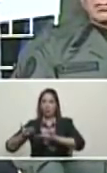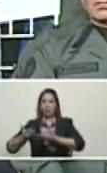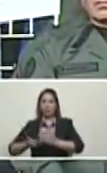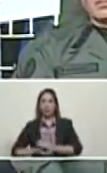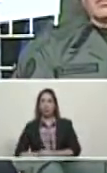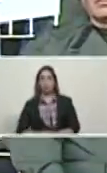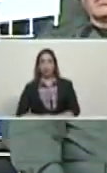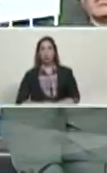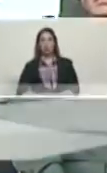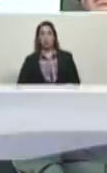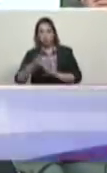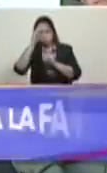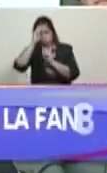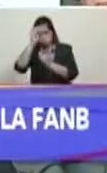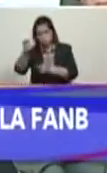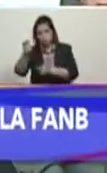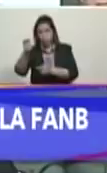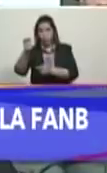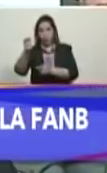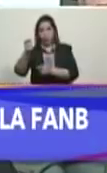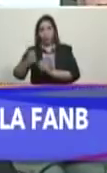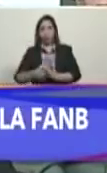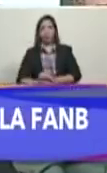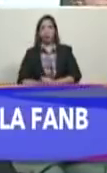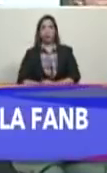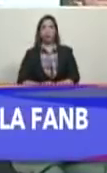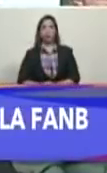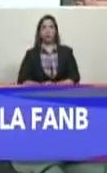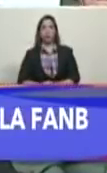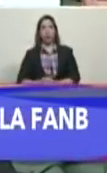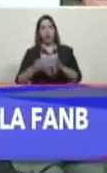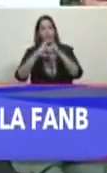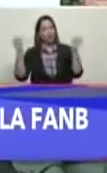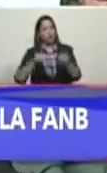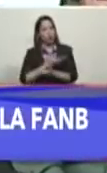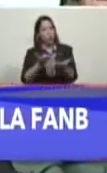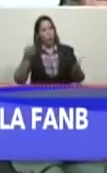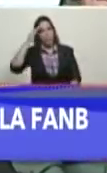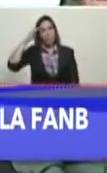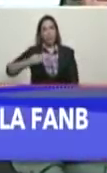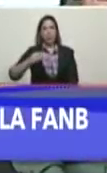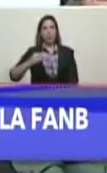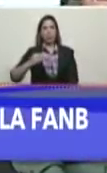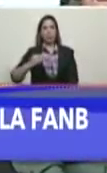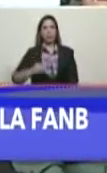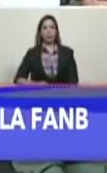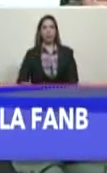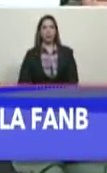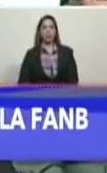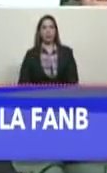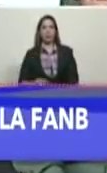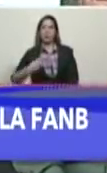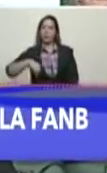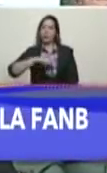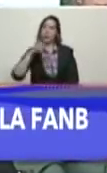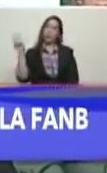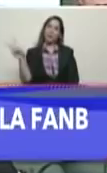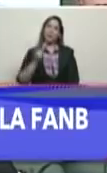de reconocimiento a todos los militares de nuestra